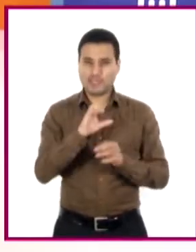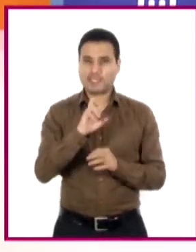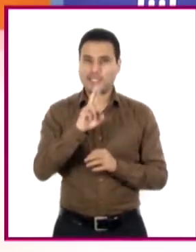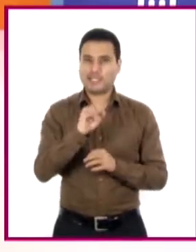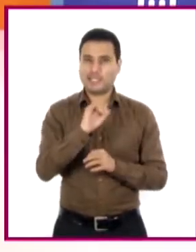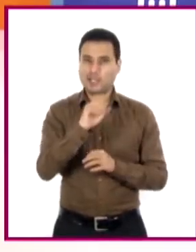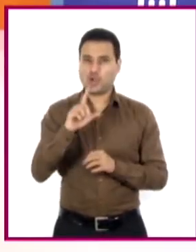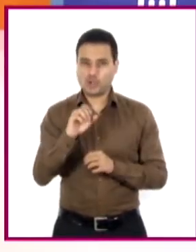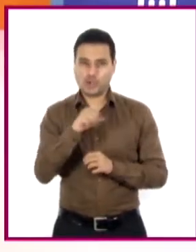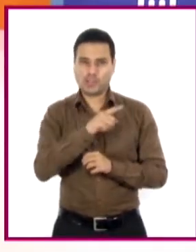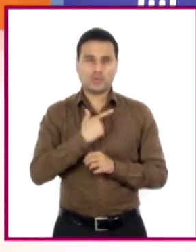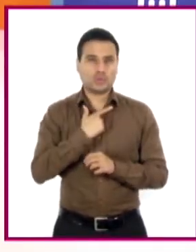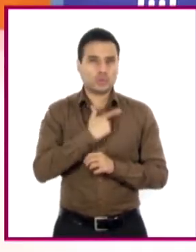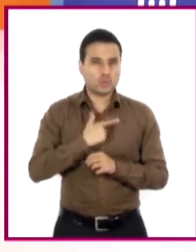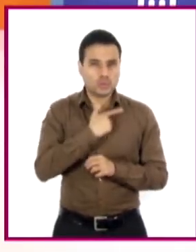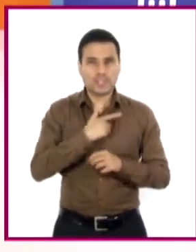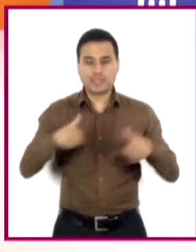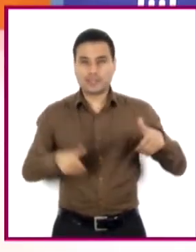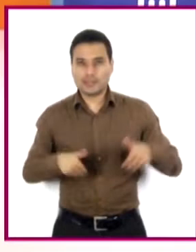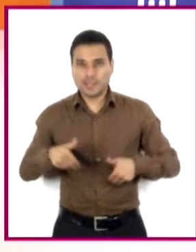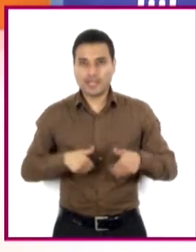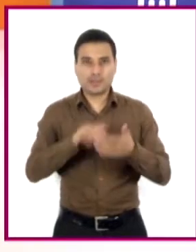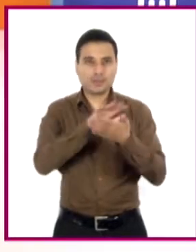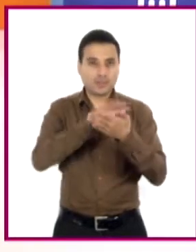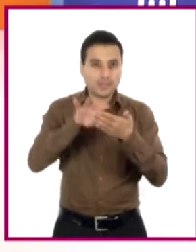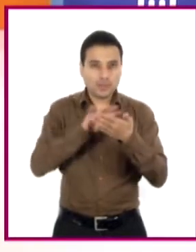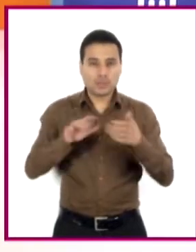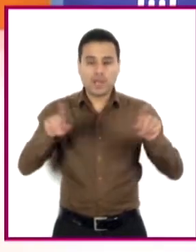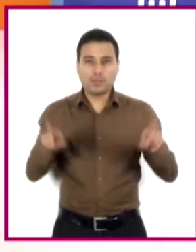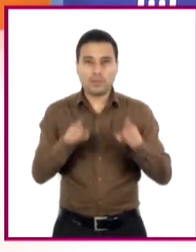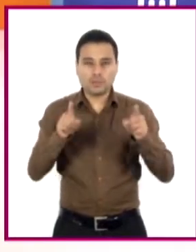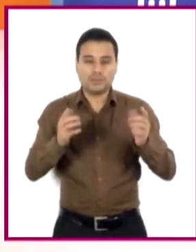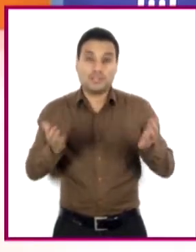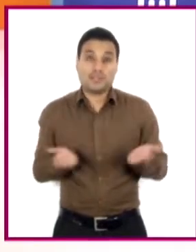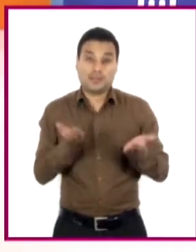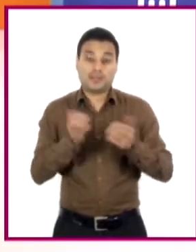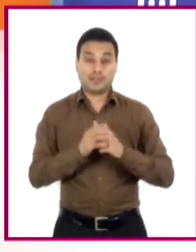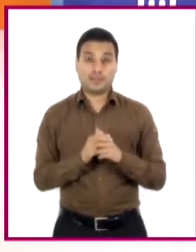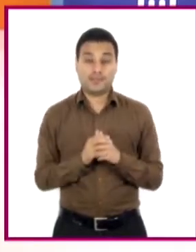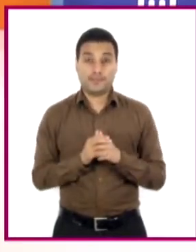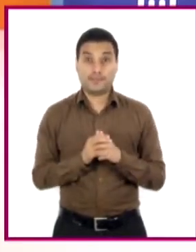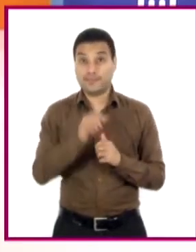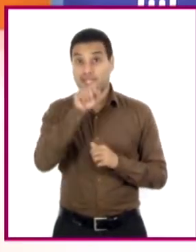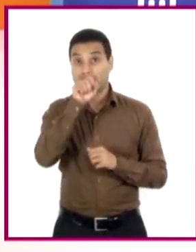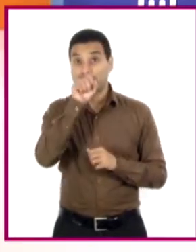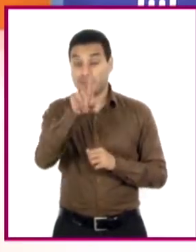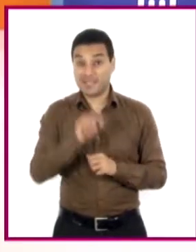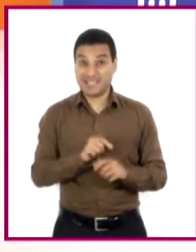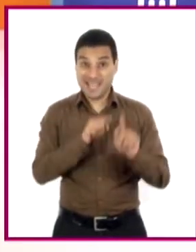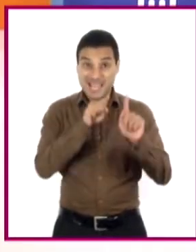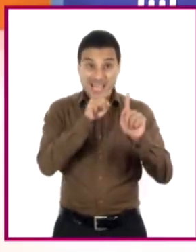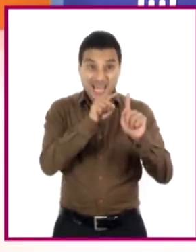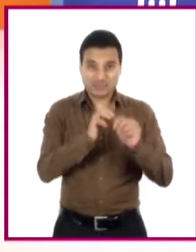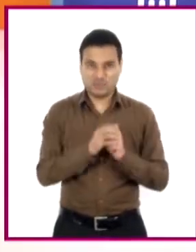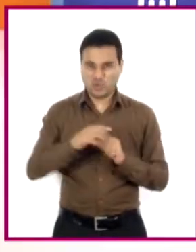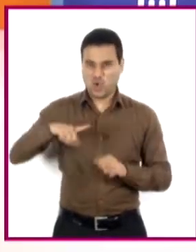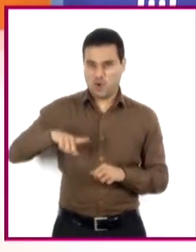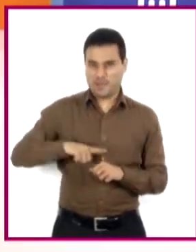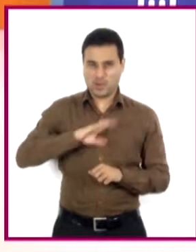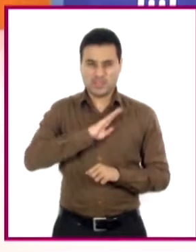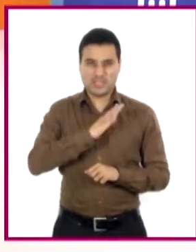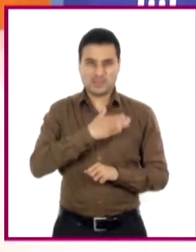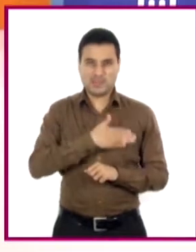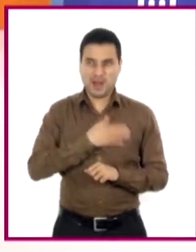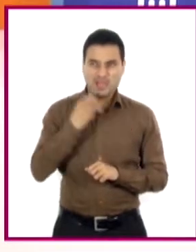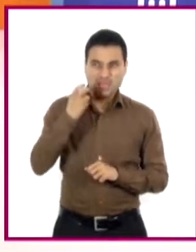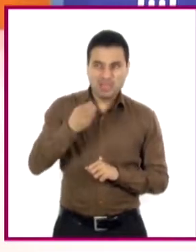el teatro, la lectura, la danza y la música. Además, era un crítico frecuente del gobierno español y sus